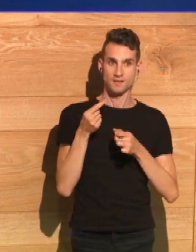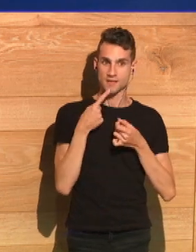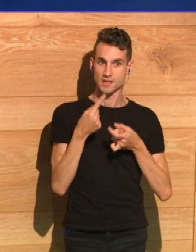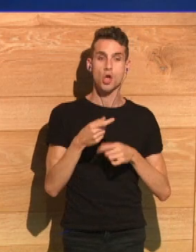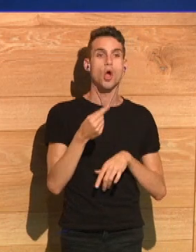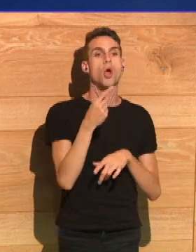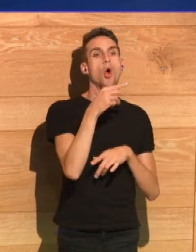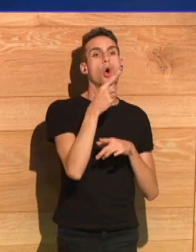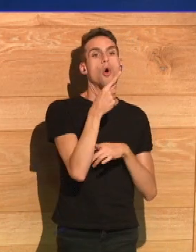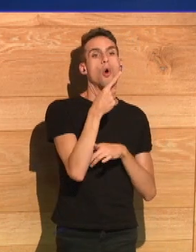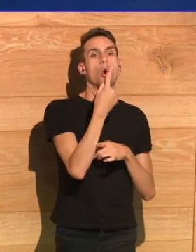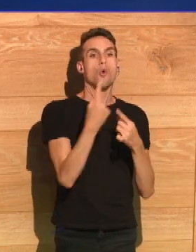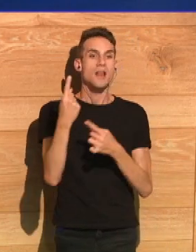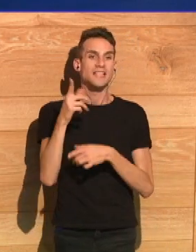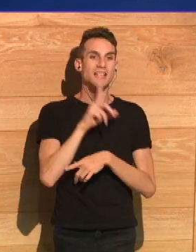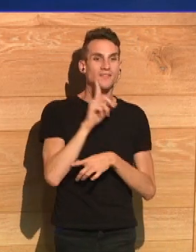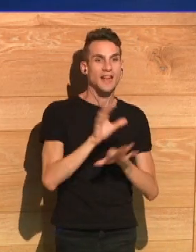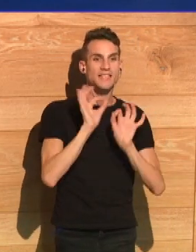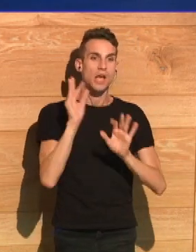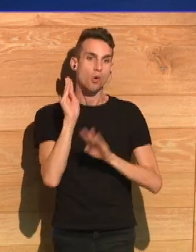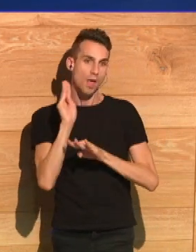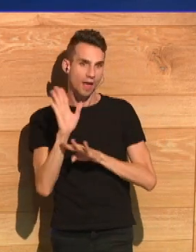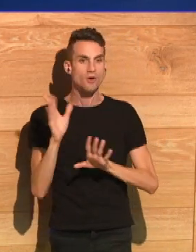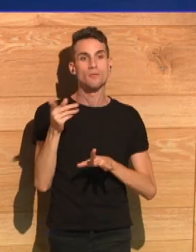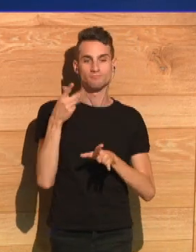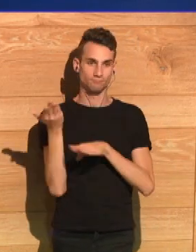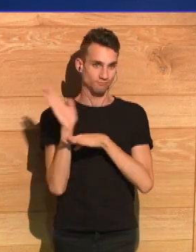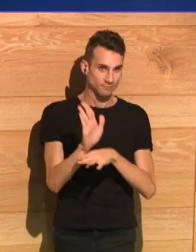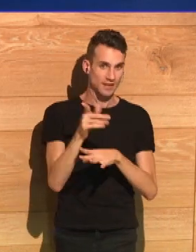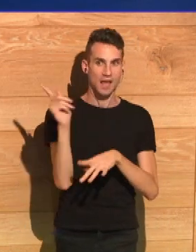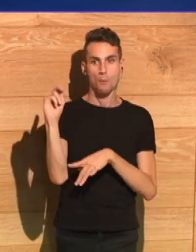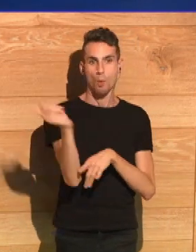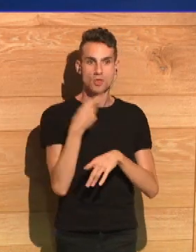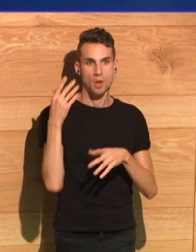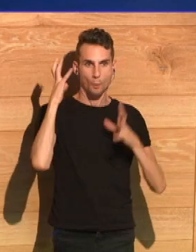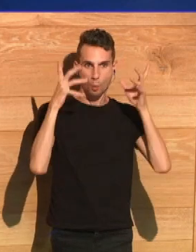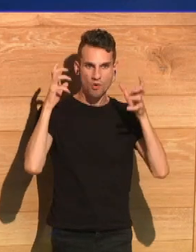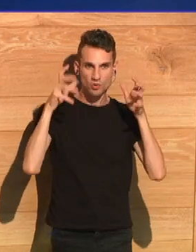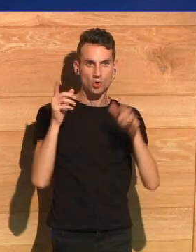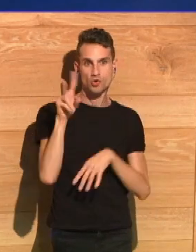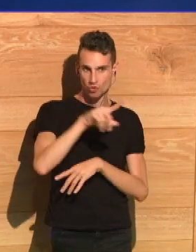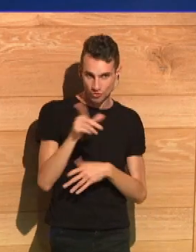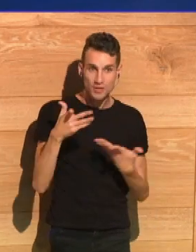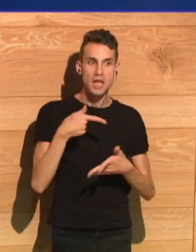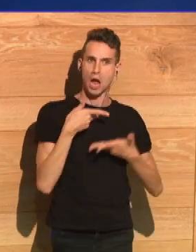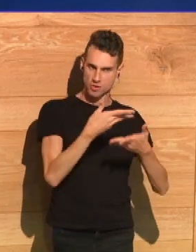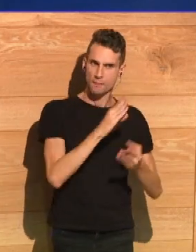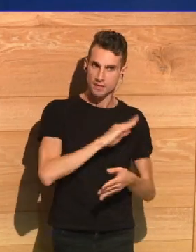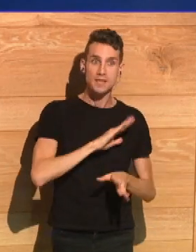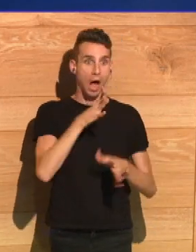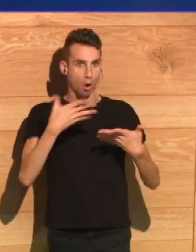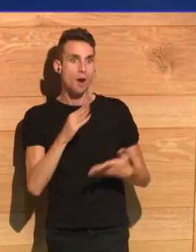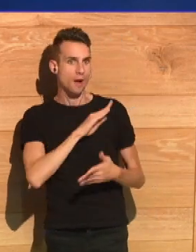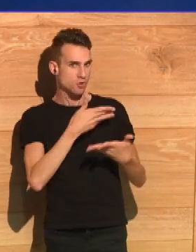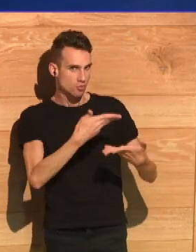cuidado demostró que no erais unos monstruos y ayudó mucho en su momento y sigue ayudando mucho. En este libro